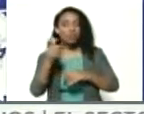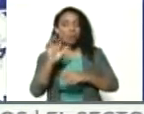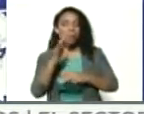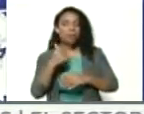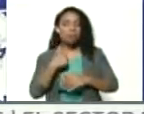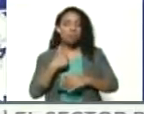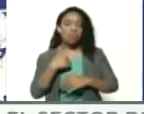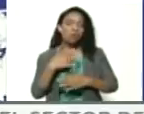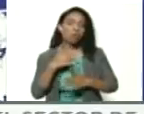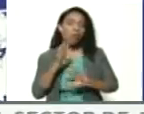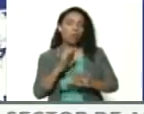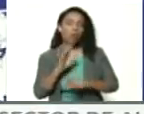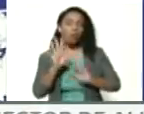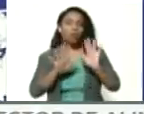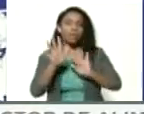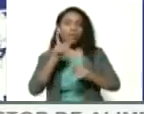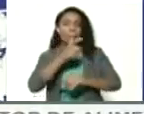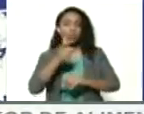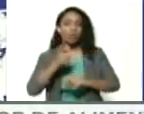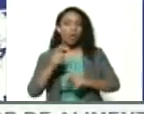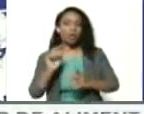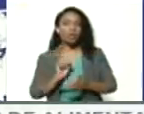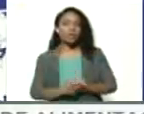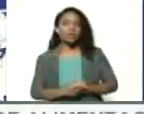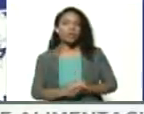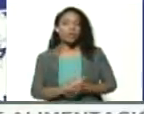él. Esto es tragicómico, presidente.